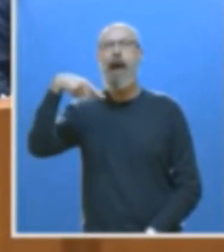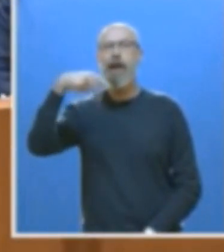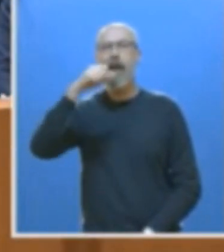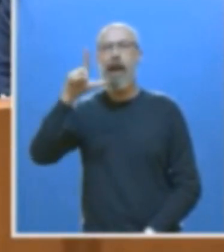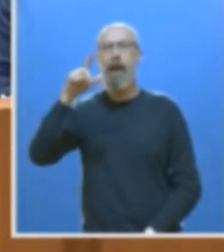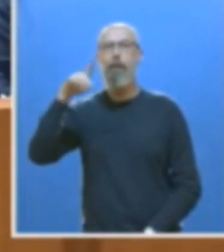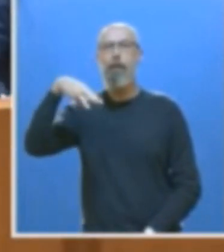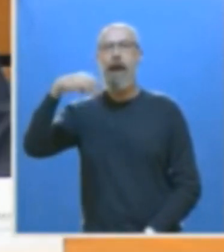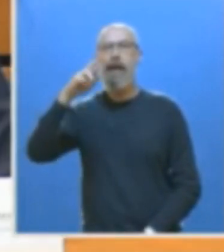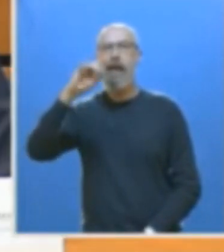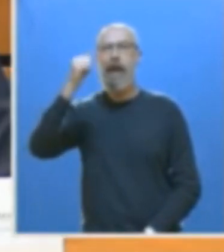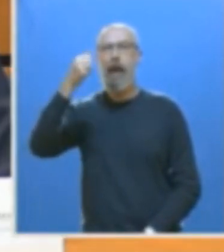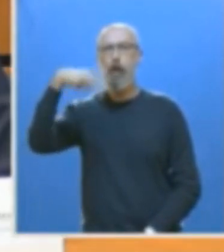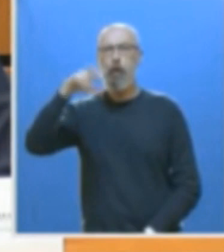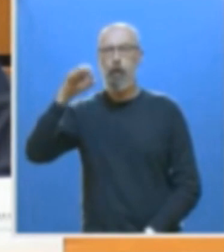No.